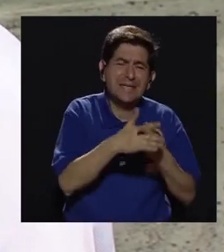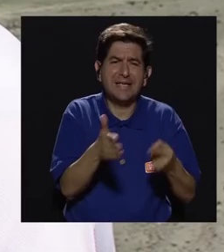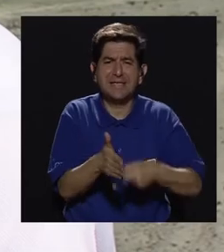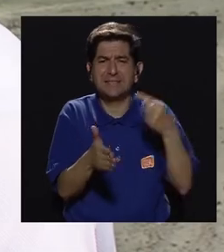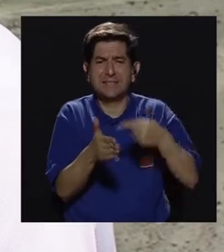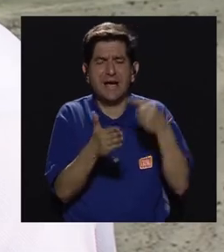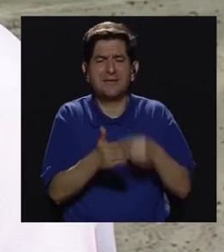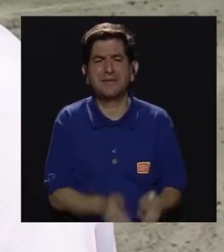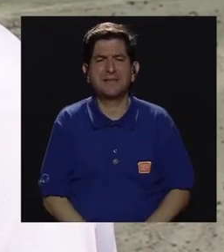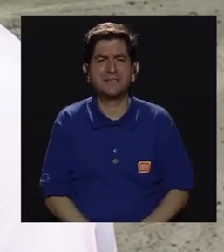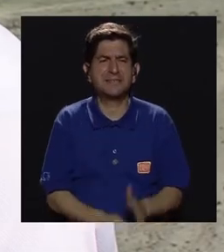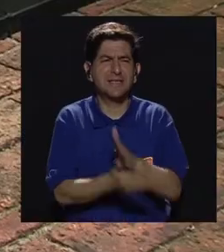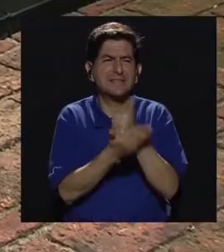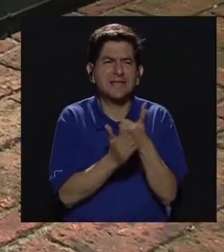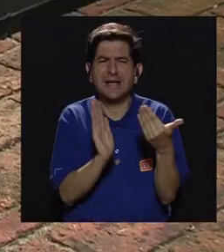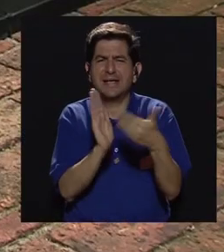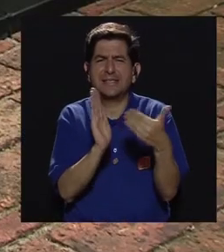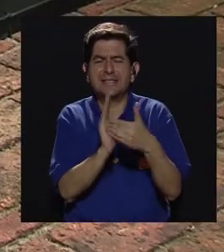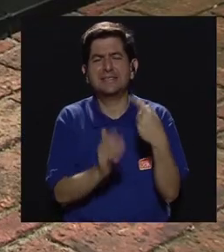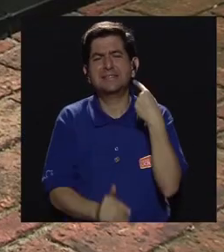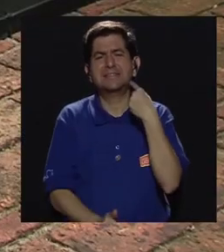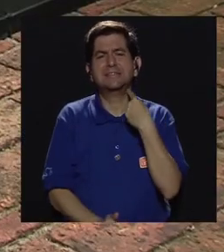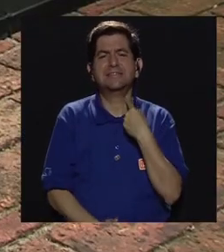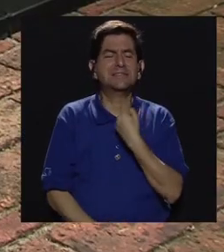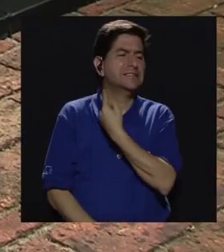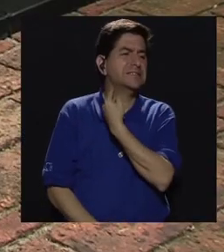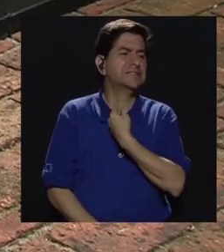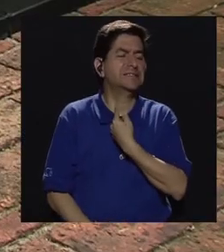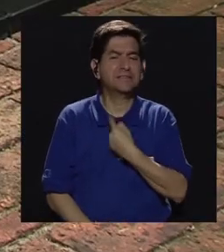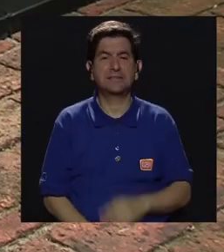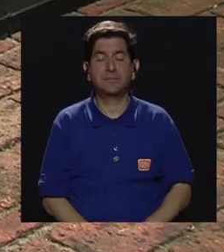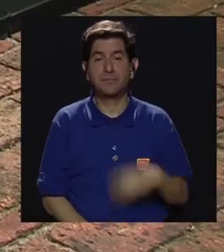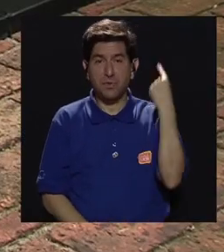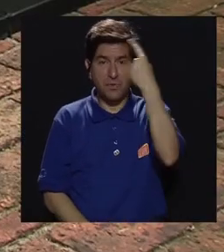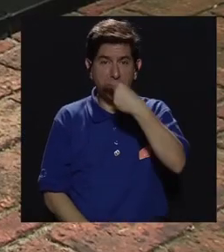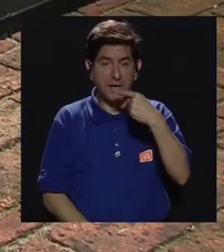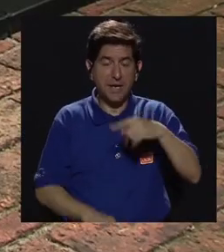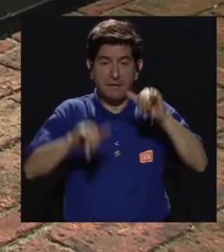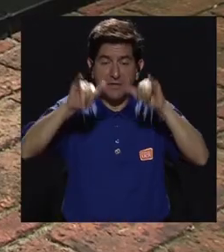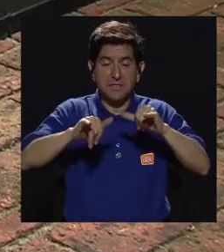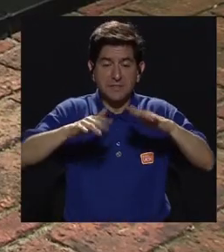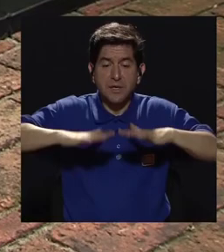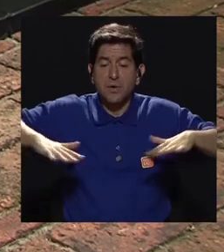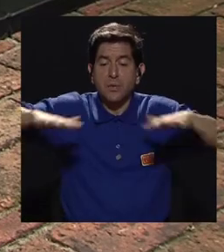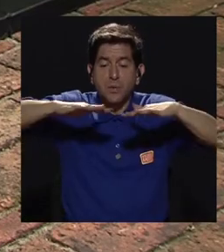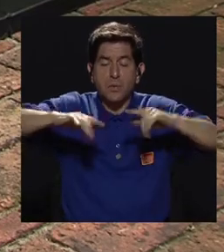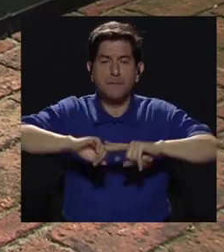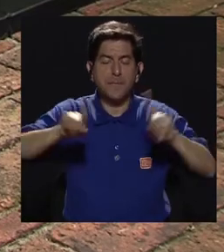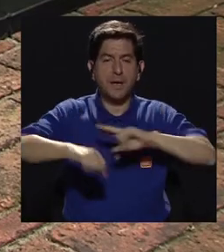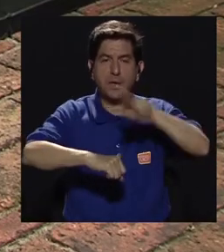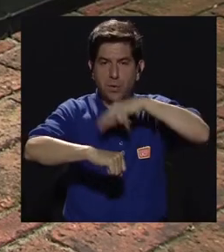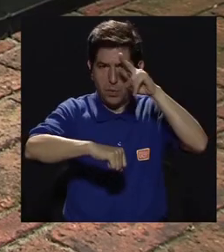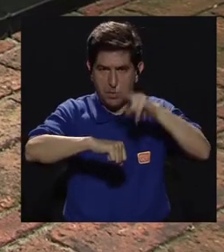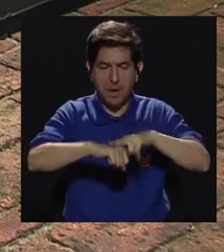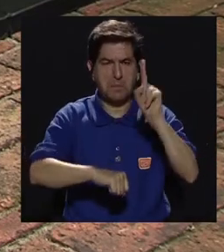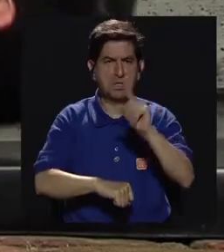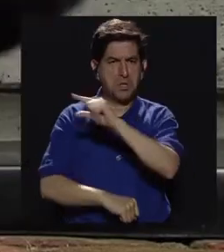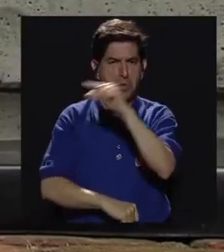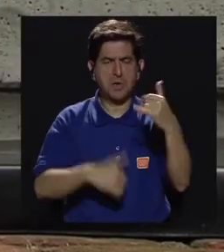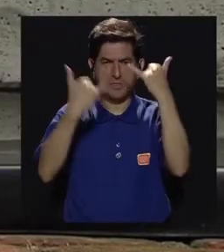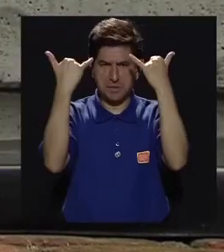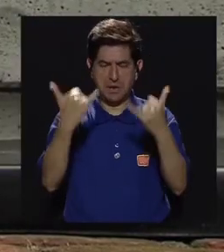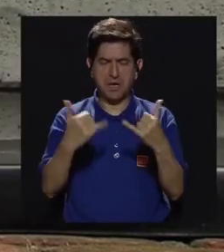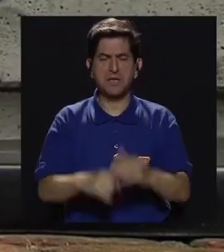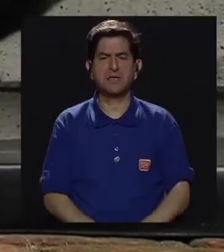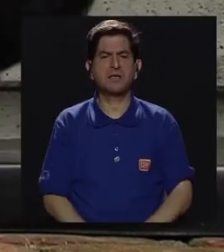un poquito molestia en el cuello, porque la cabeza está suspendida en el aire. Pero normalmente a la semana ya debería esa